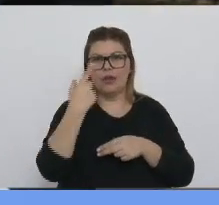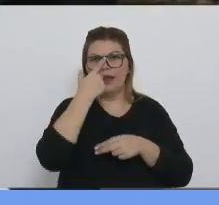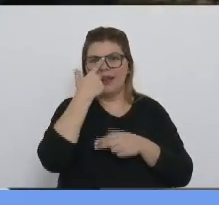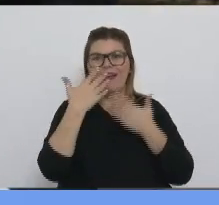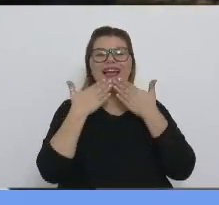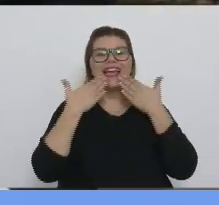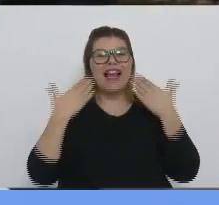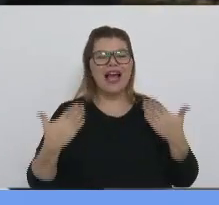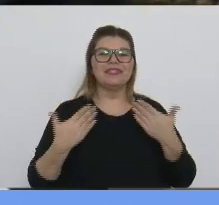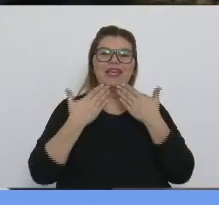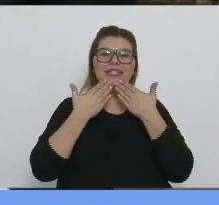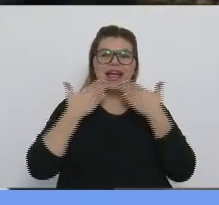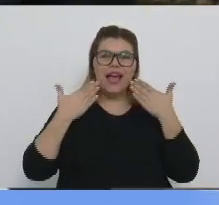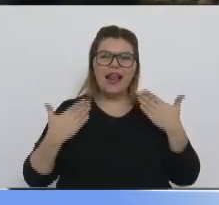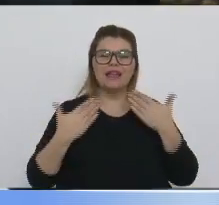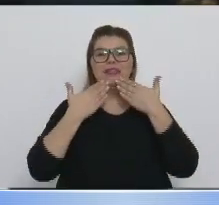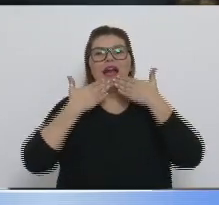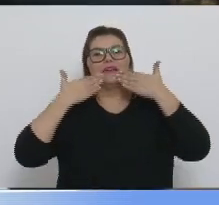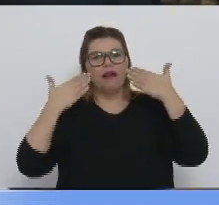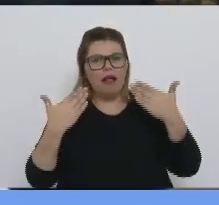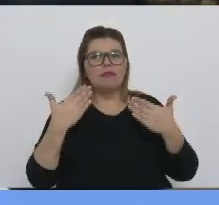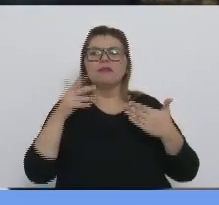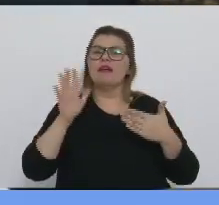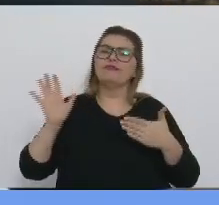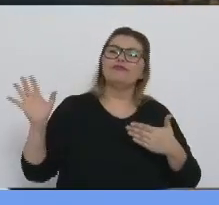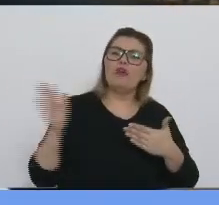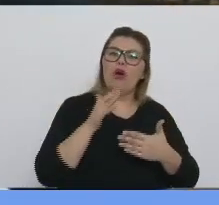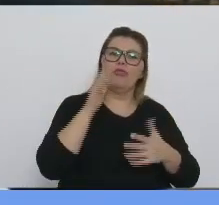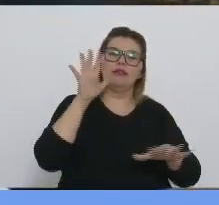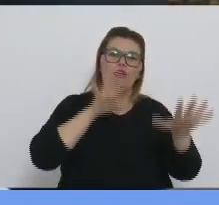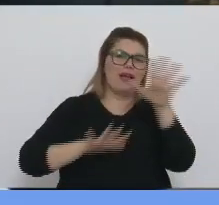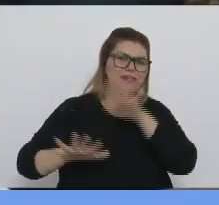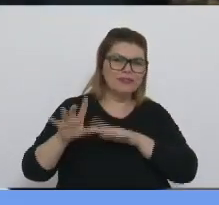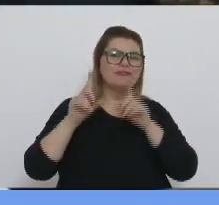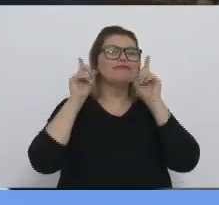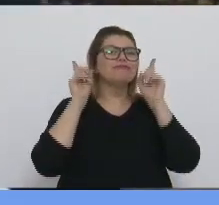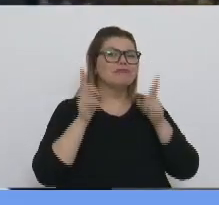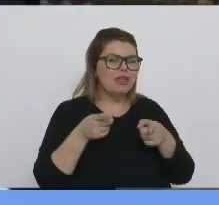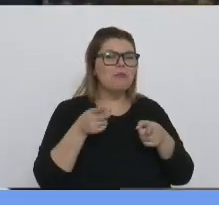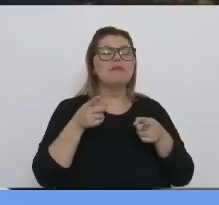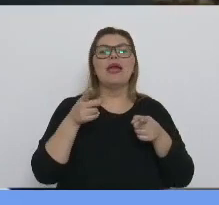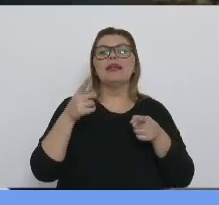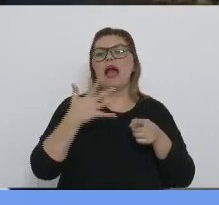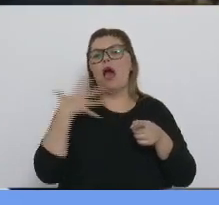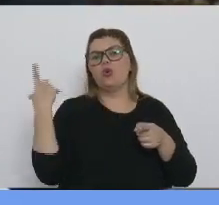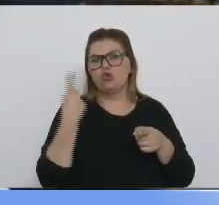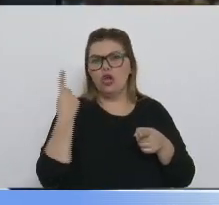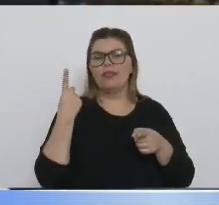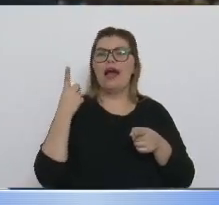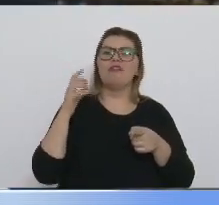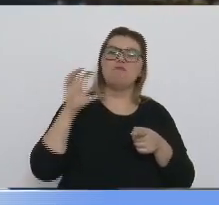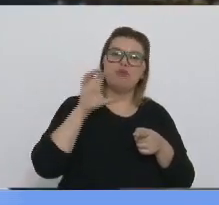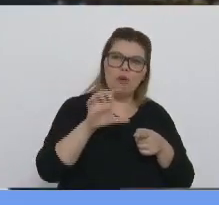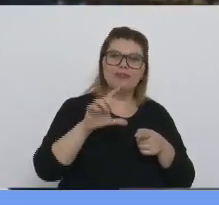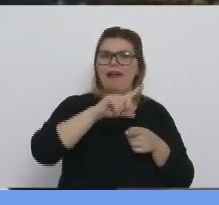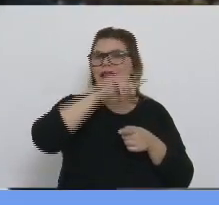gracias a todas las organizaciones y también a las autoridades locales provinciales y nacionales es un esfuerzo y